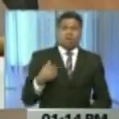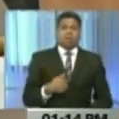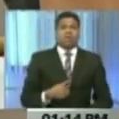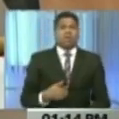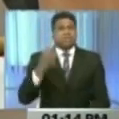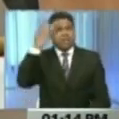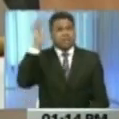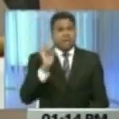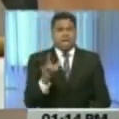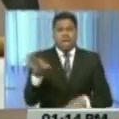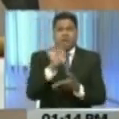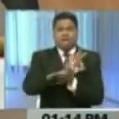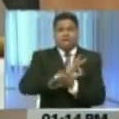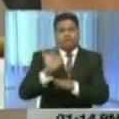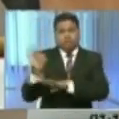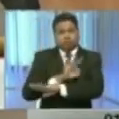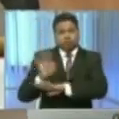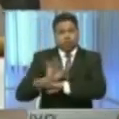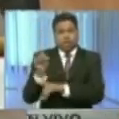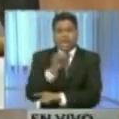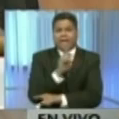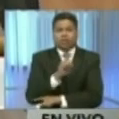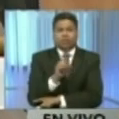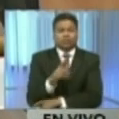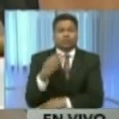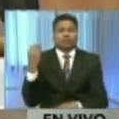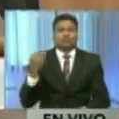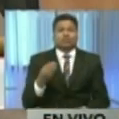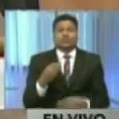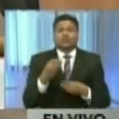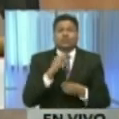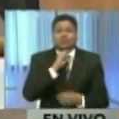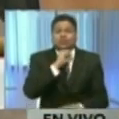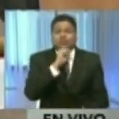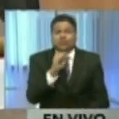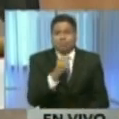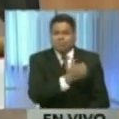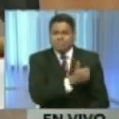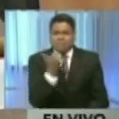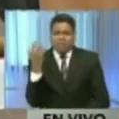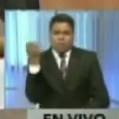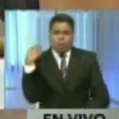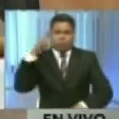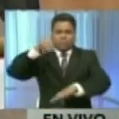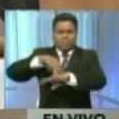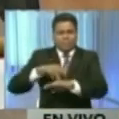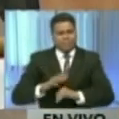y funciones que no le son atribuibles según nuestra Constitución.